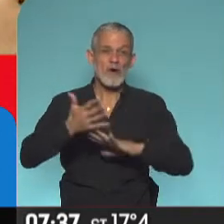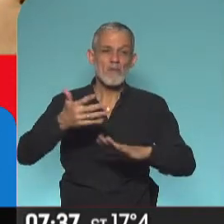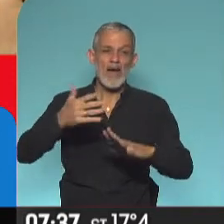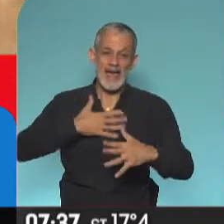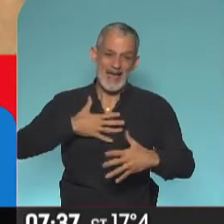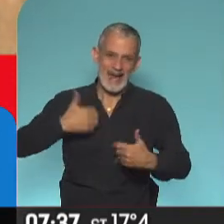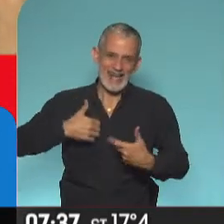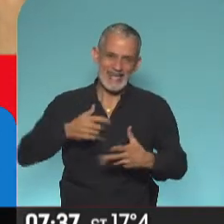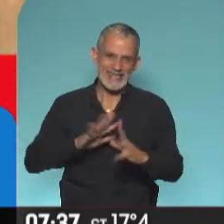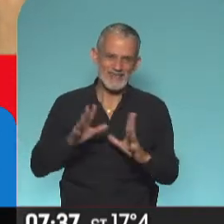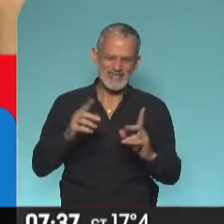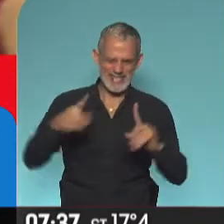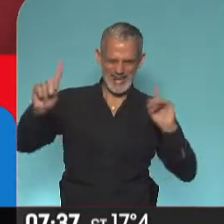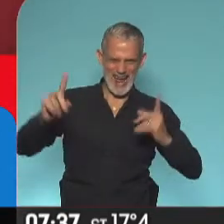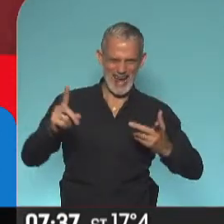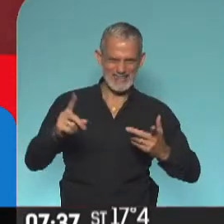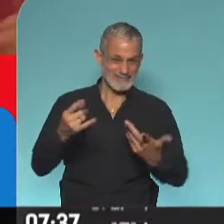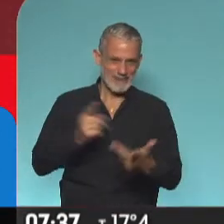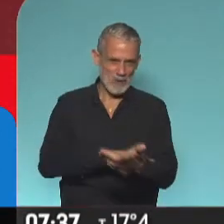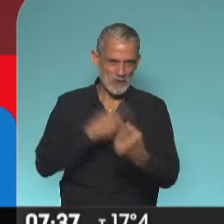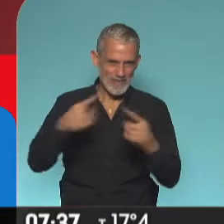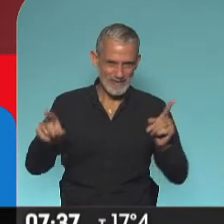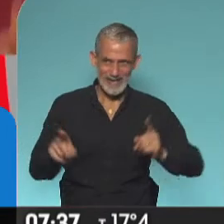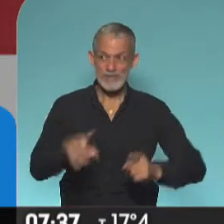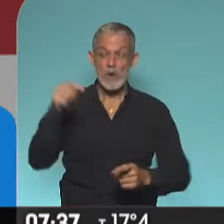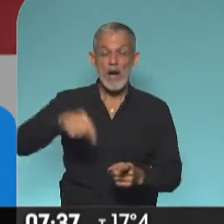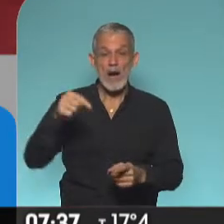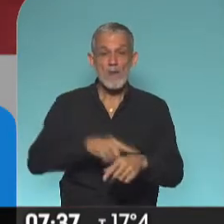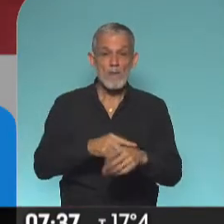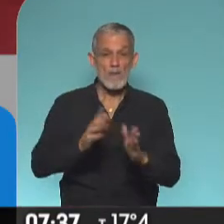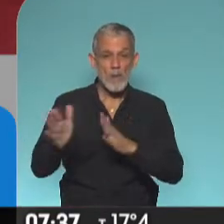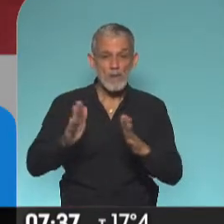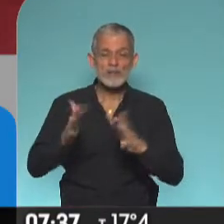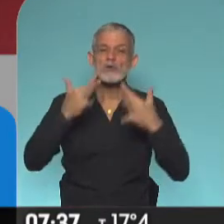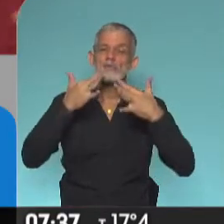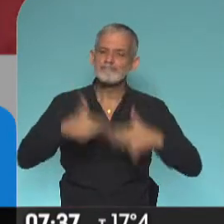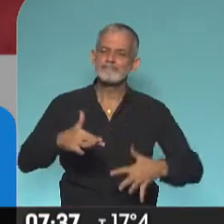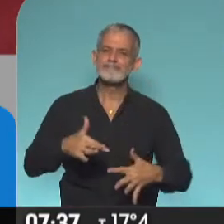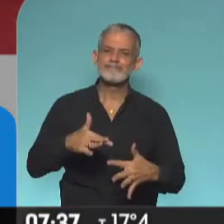de ser es raro, bueno, en este momento entendemos